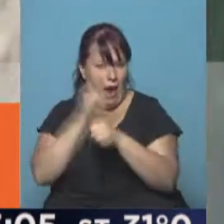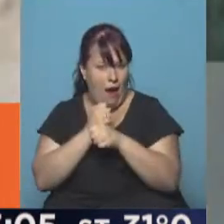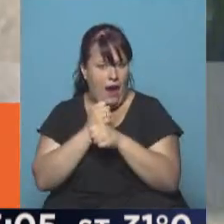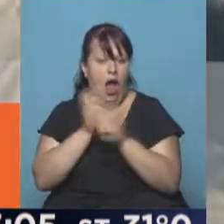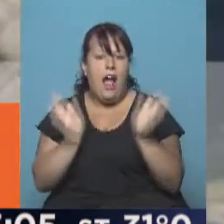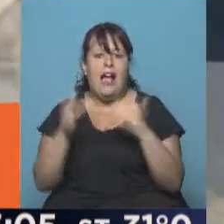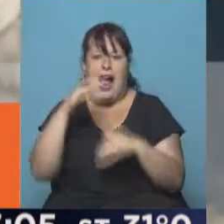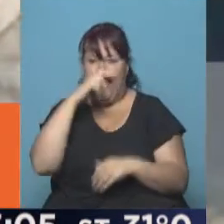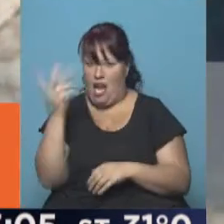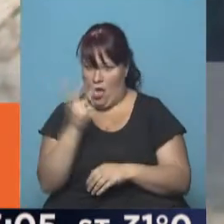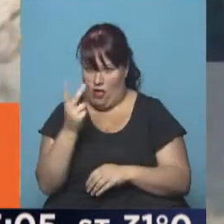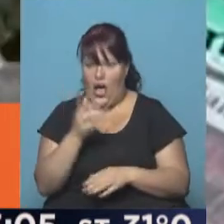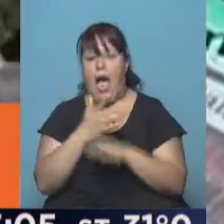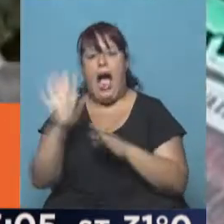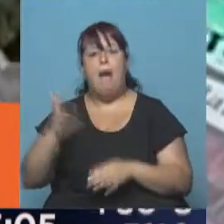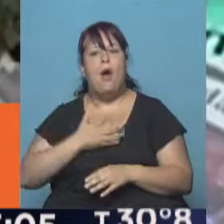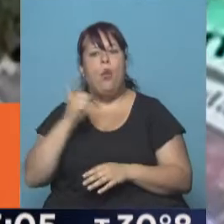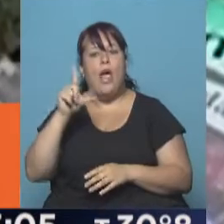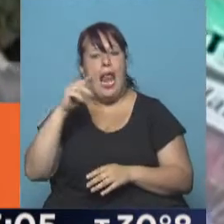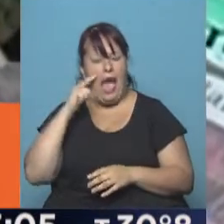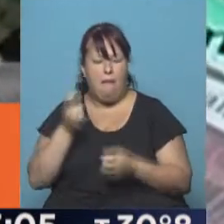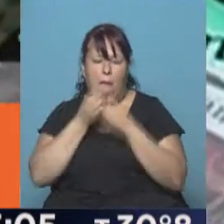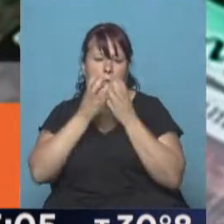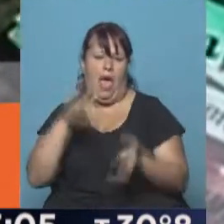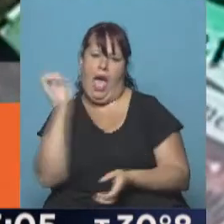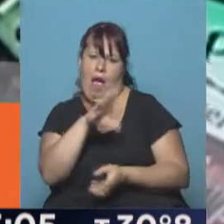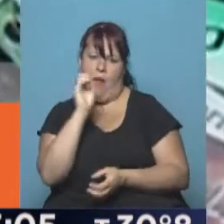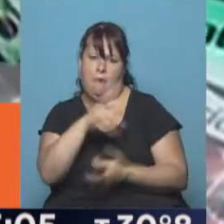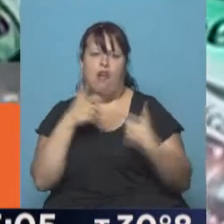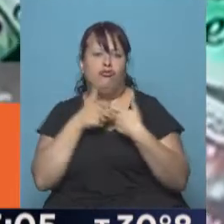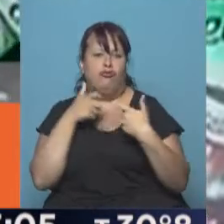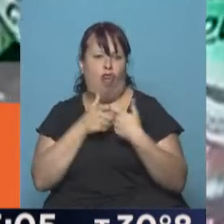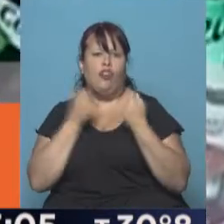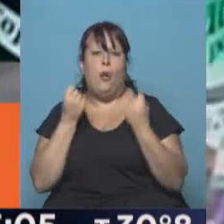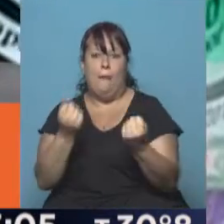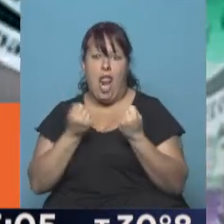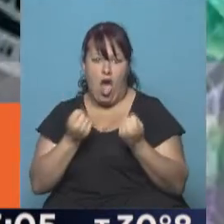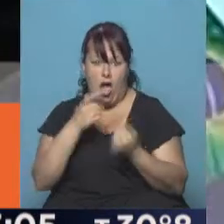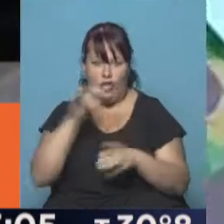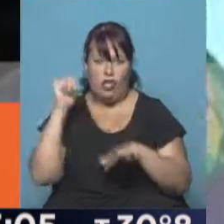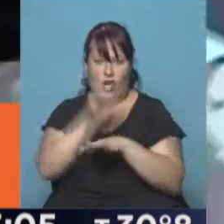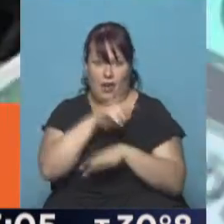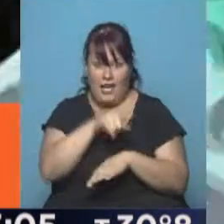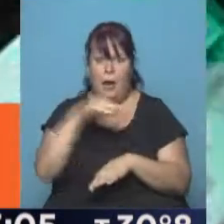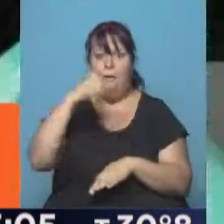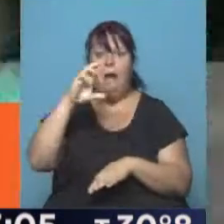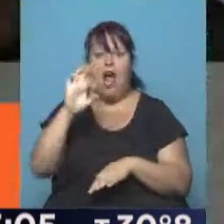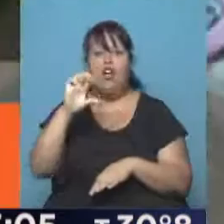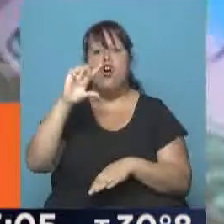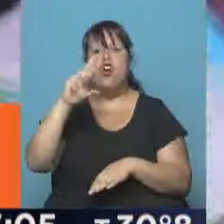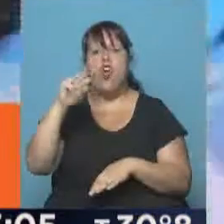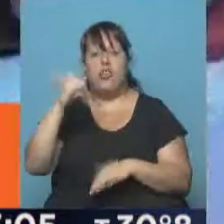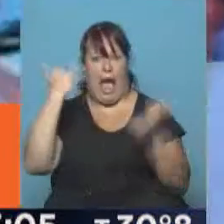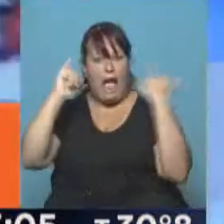dos cajas negras. Por otra parte, el dueño de la AMIA rompió el silencio y criticó a su socio, el piloto de la tragedia del chapecoense Marco Rocha, accionario